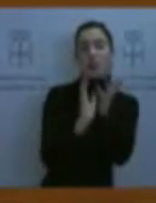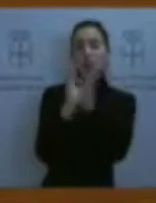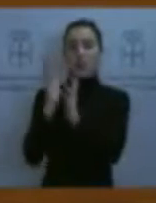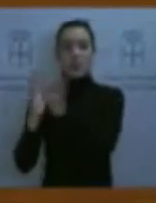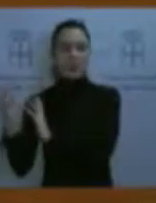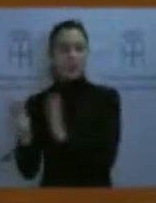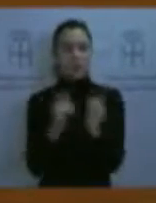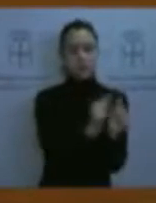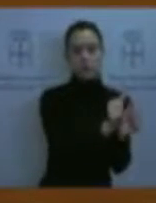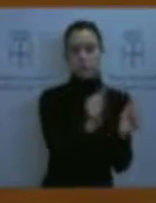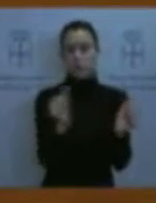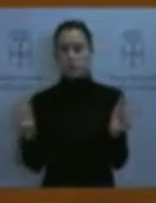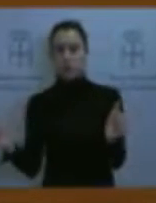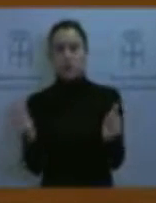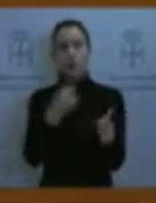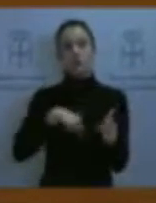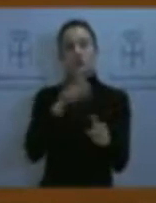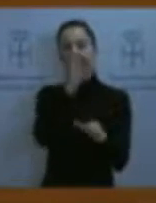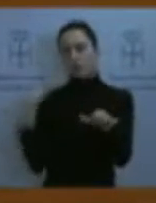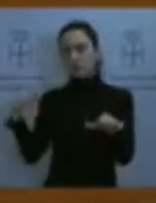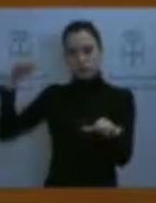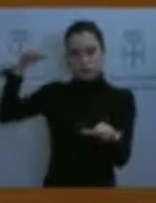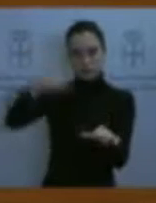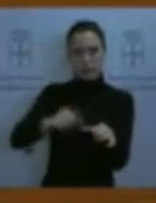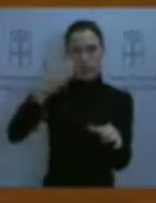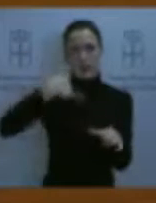últimos años, que probablemente